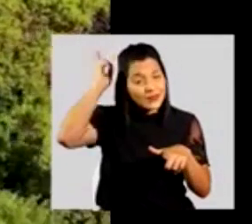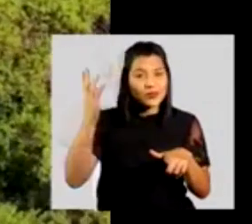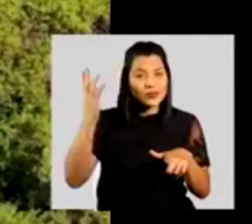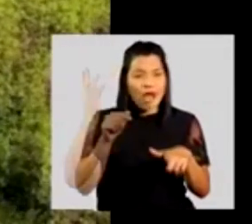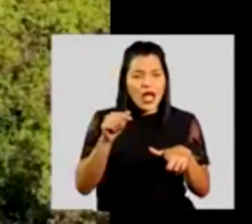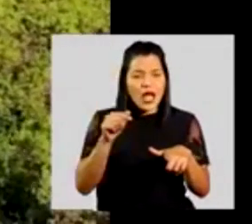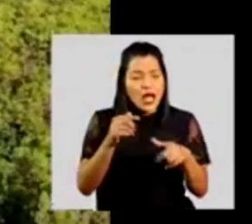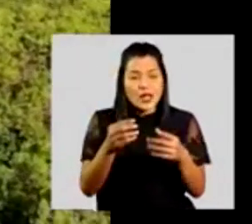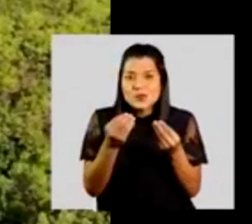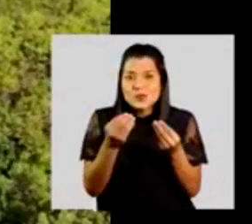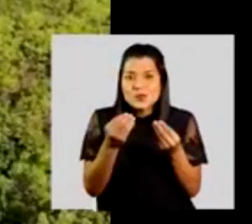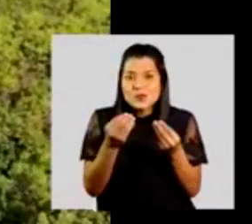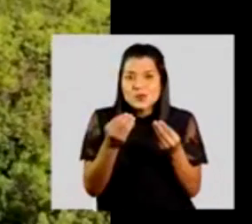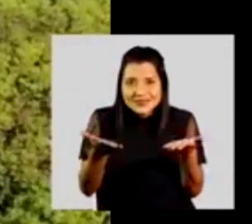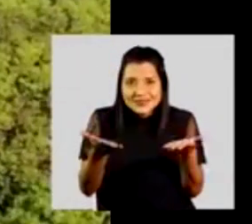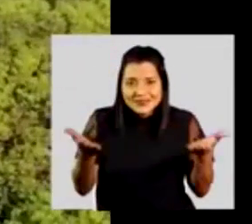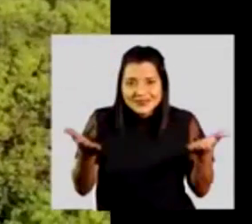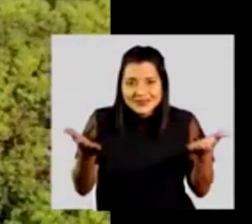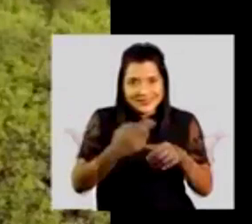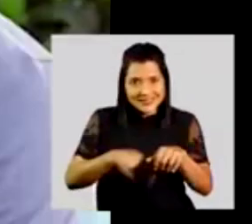muchos recursos.